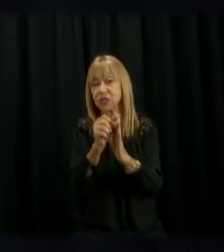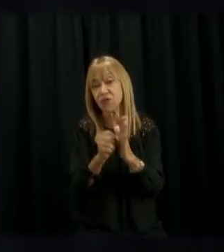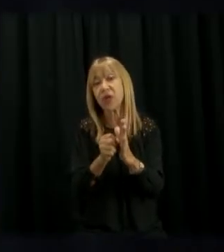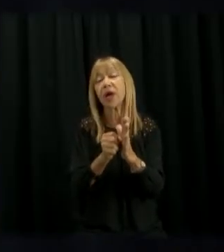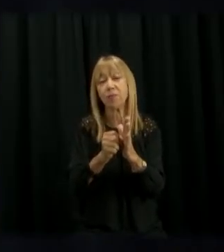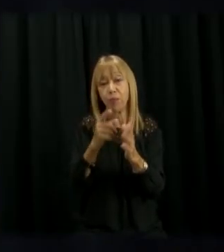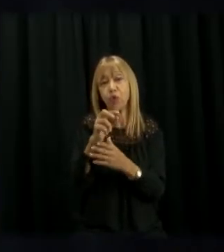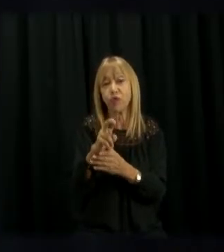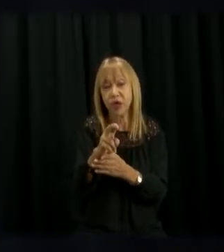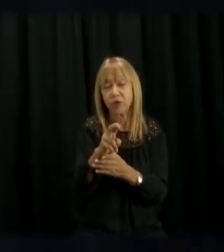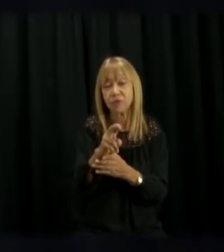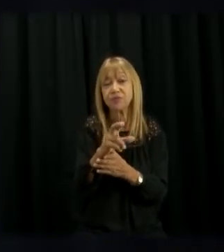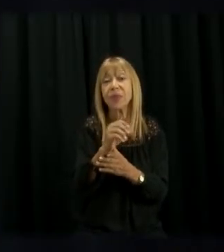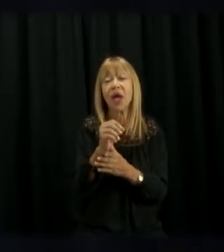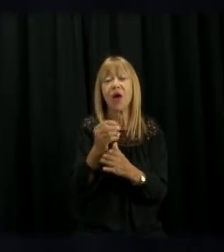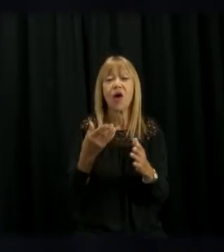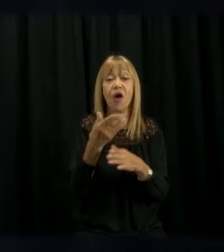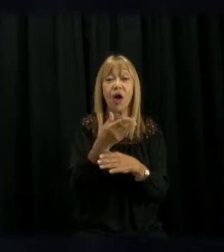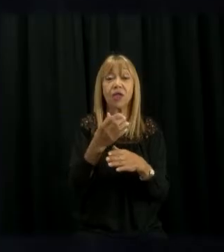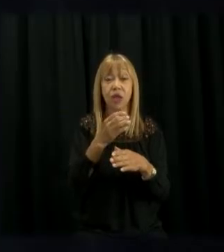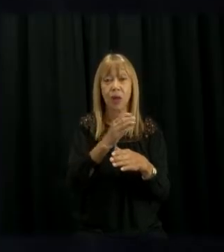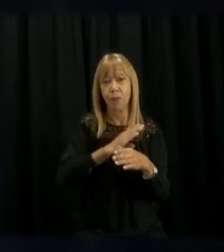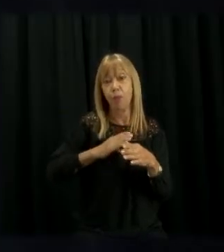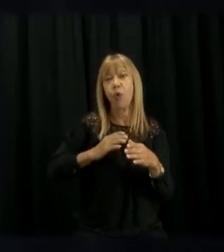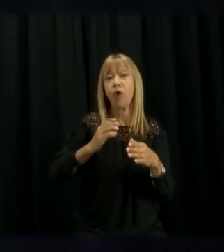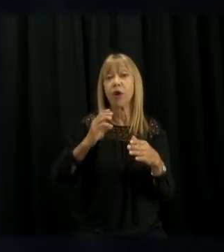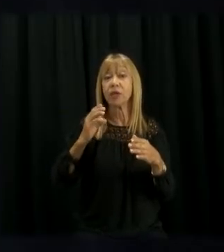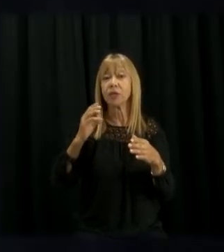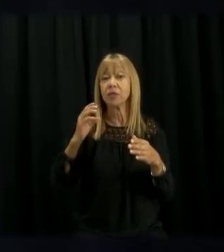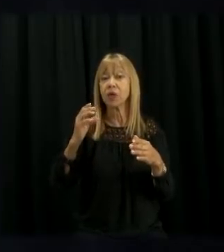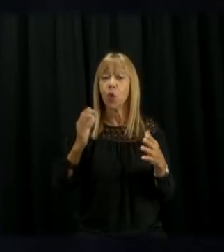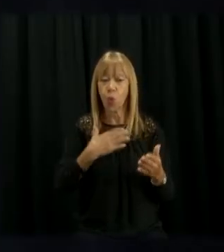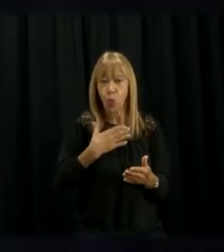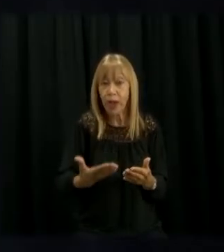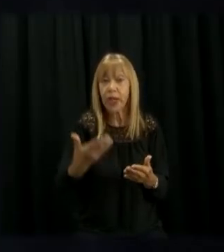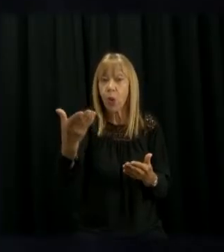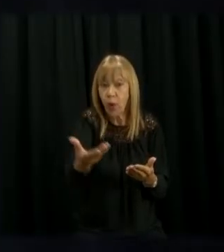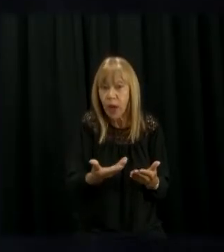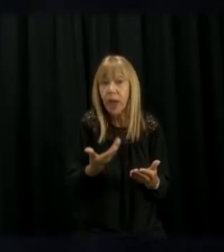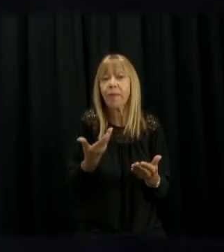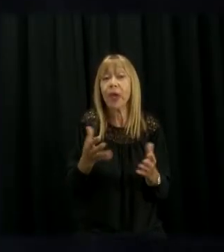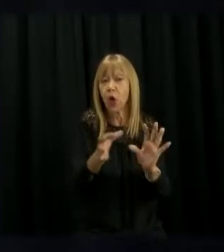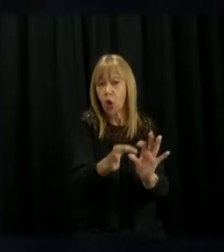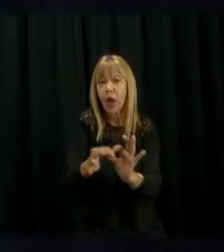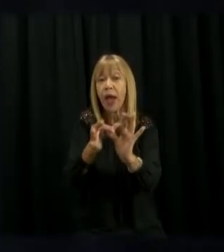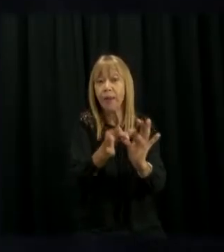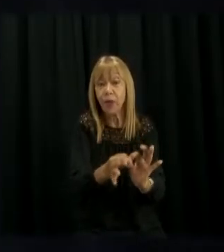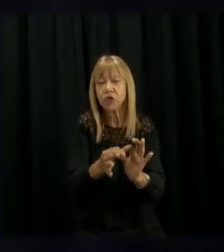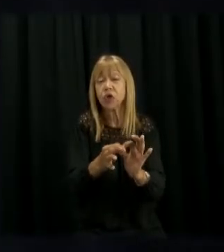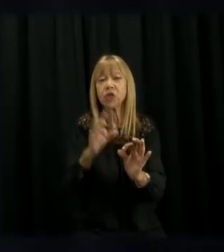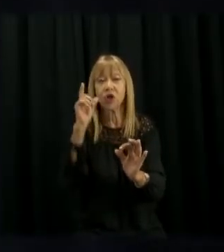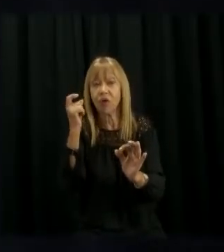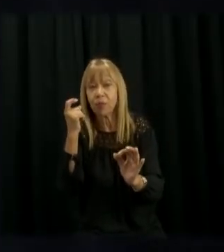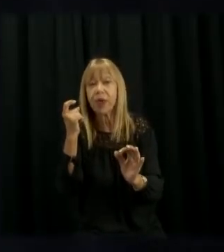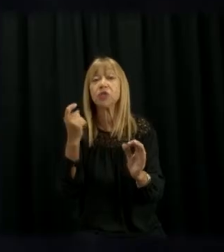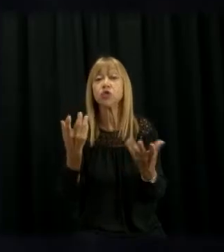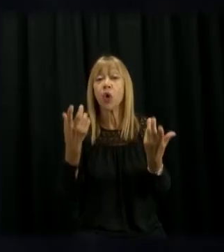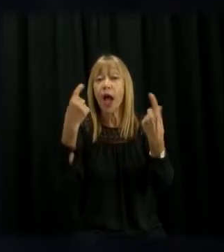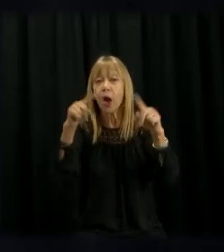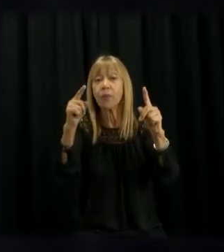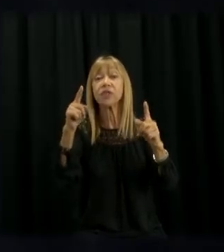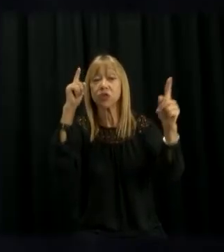pública paralela. Así como siempre, la Junta siempre da la bienvenida a la